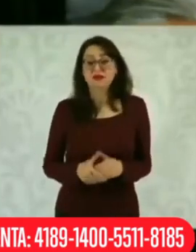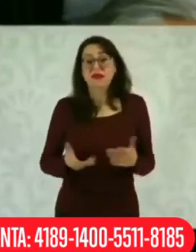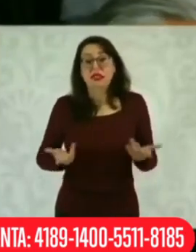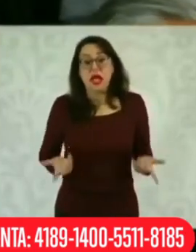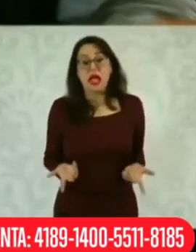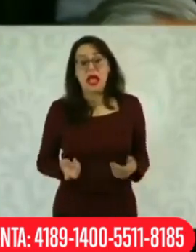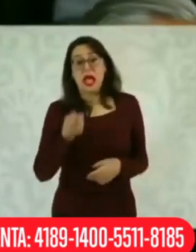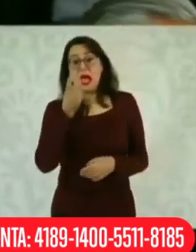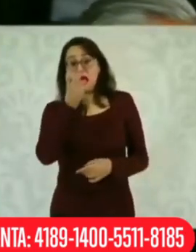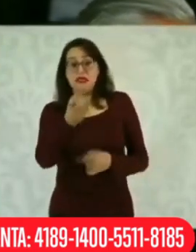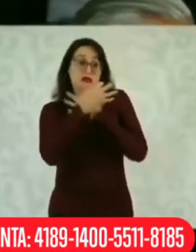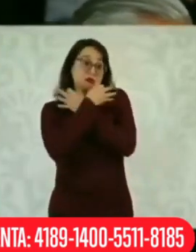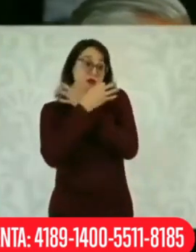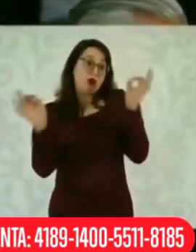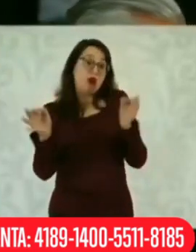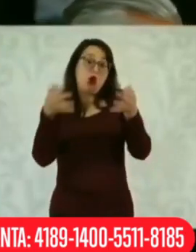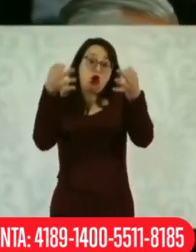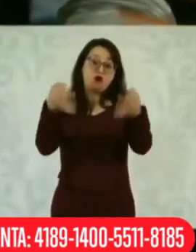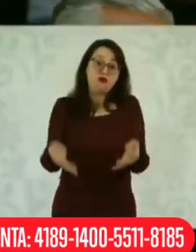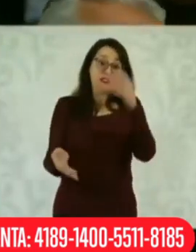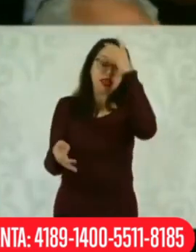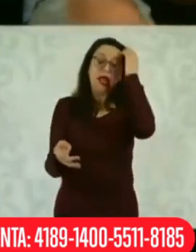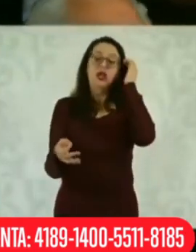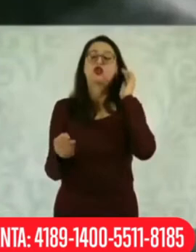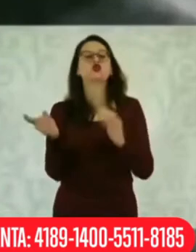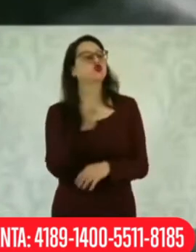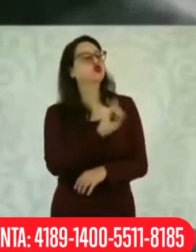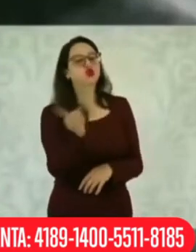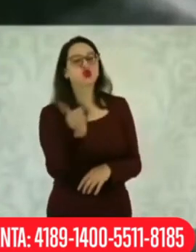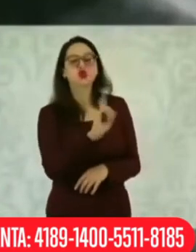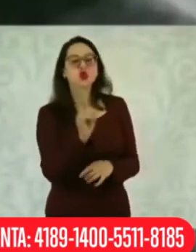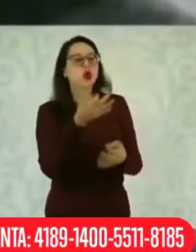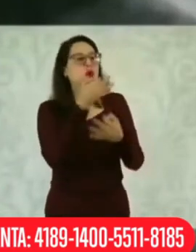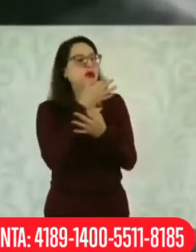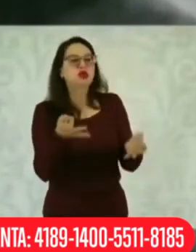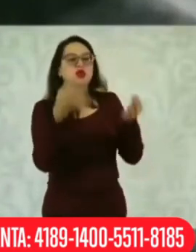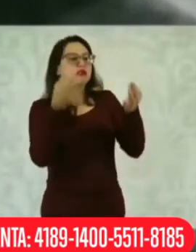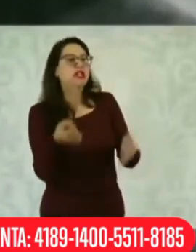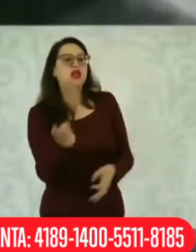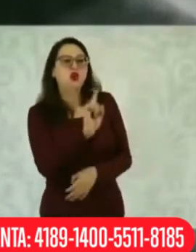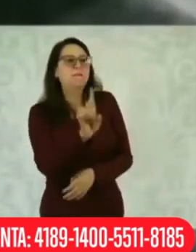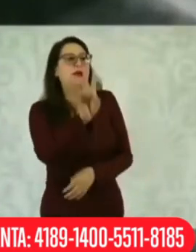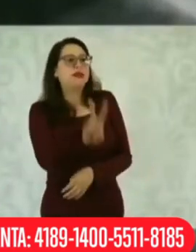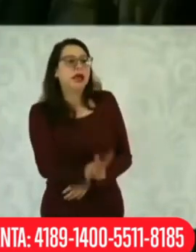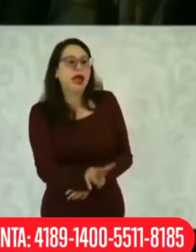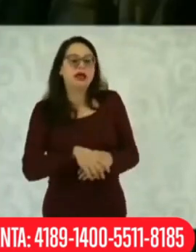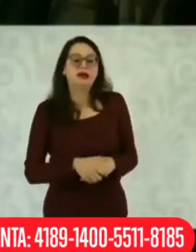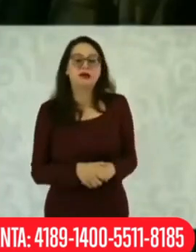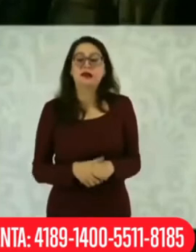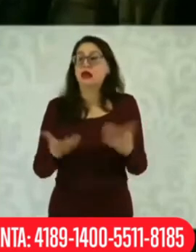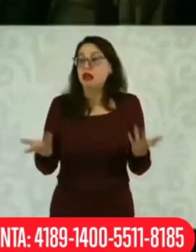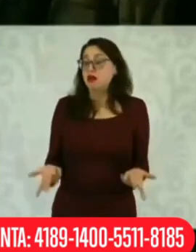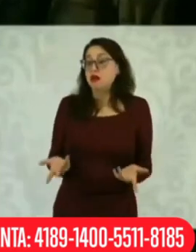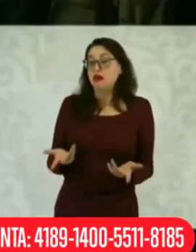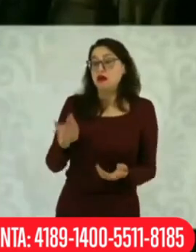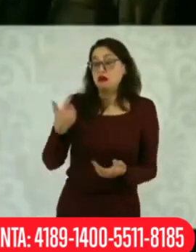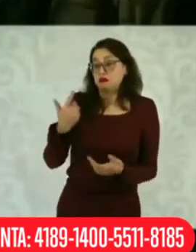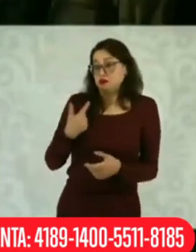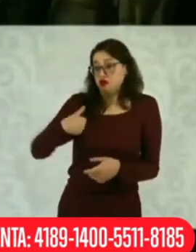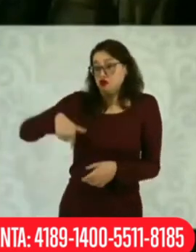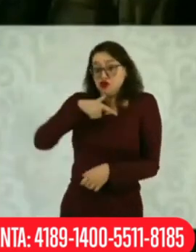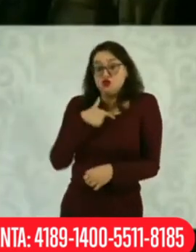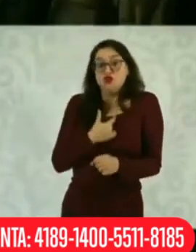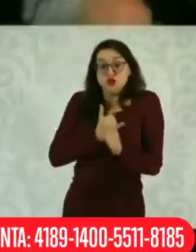como versión oficial es lo que nos está ofreciendo el fiscal general de la República. No, no es la versión oficial, es la verdad. Usted ayer combinaba el tema de una investigación.